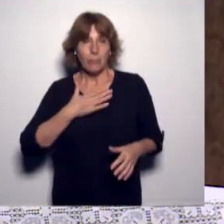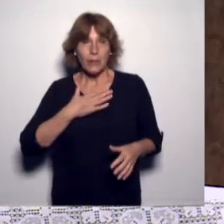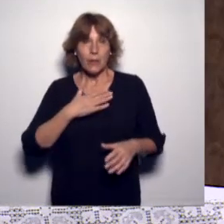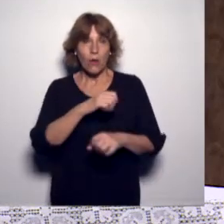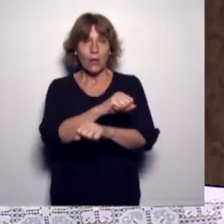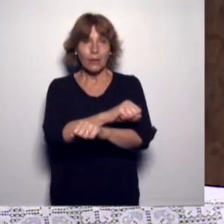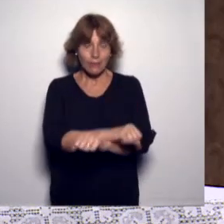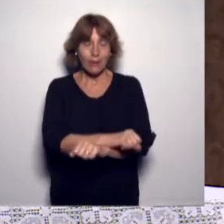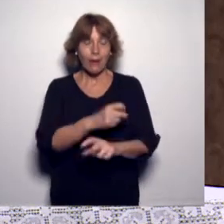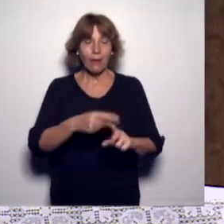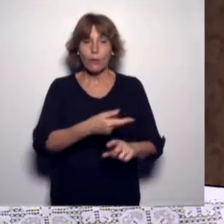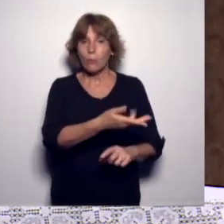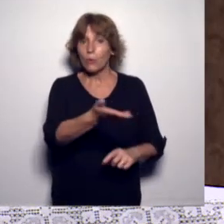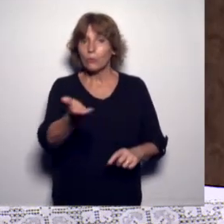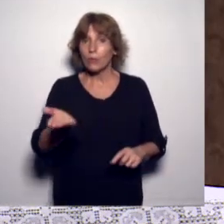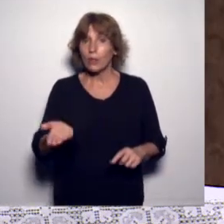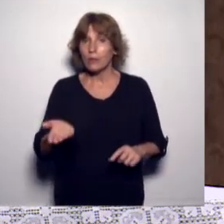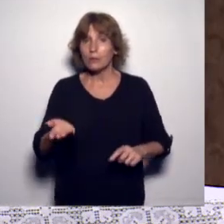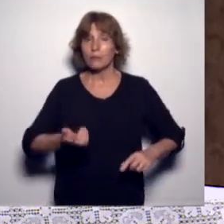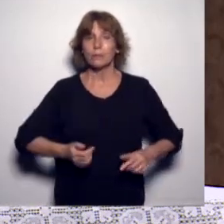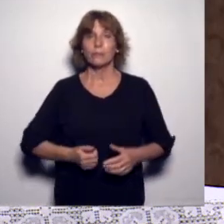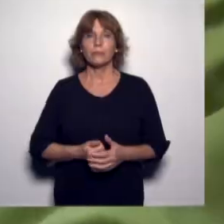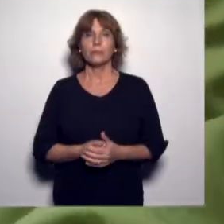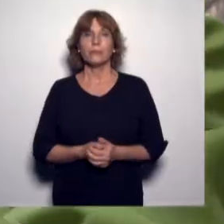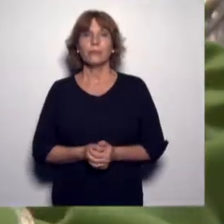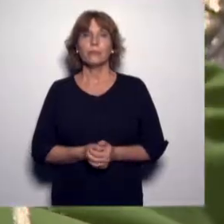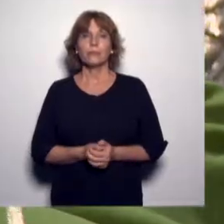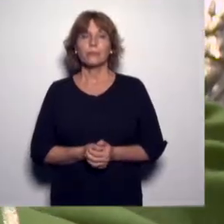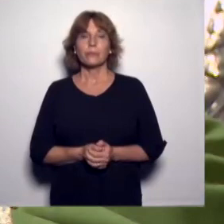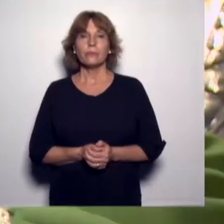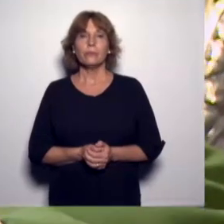será entregado por ustedes.